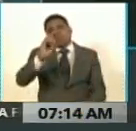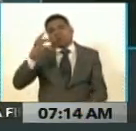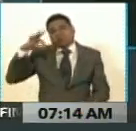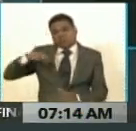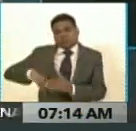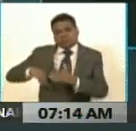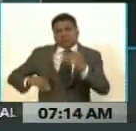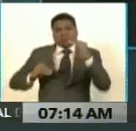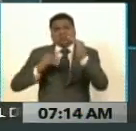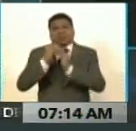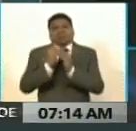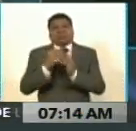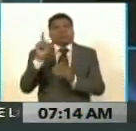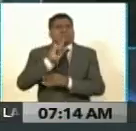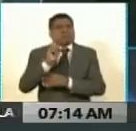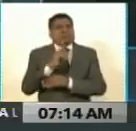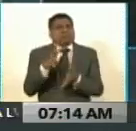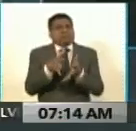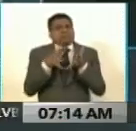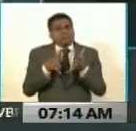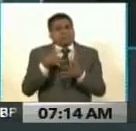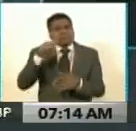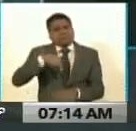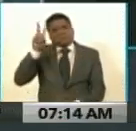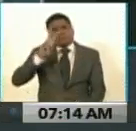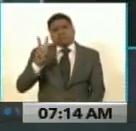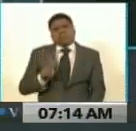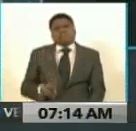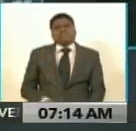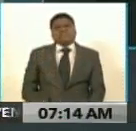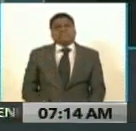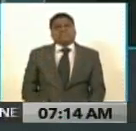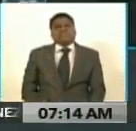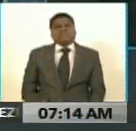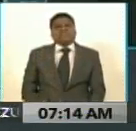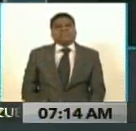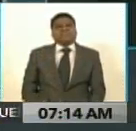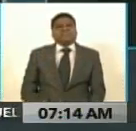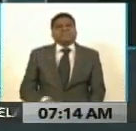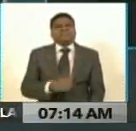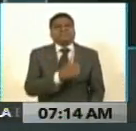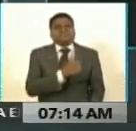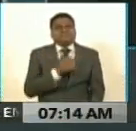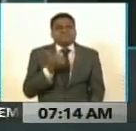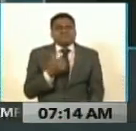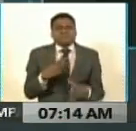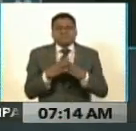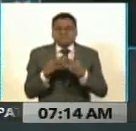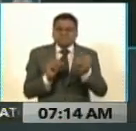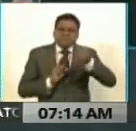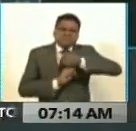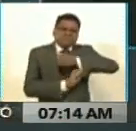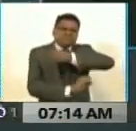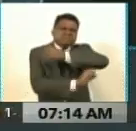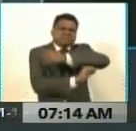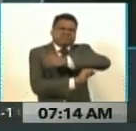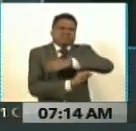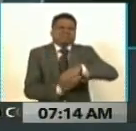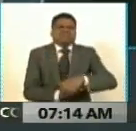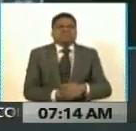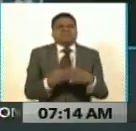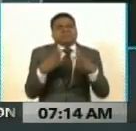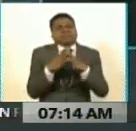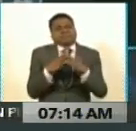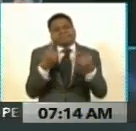que no represente una gran ganancia en Venezuela a ellos va todo el apoyo además todas las